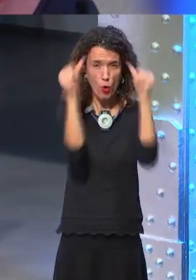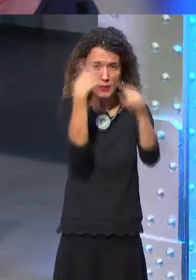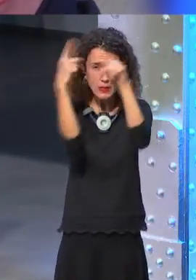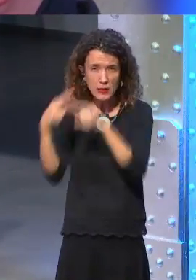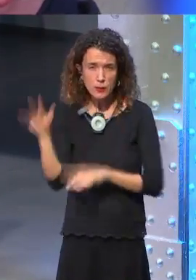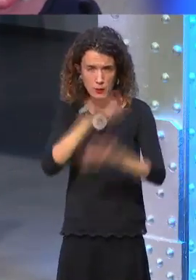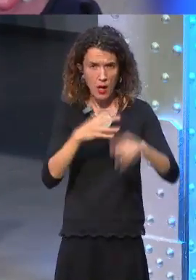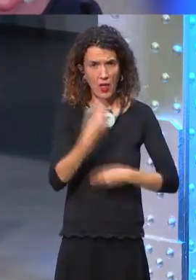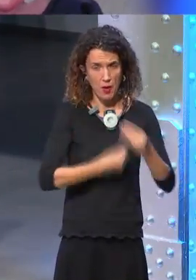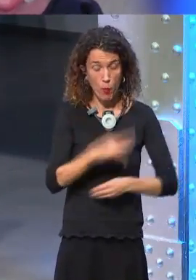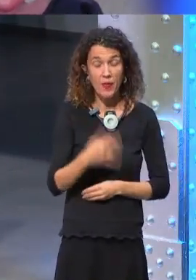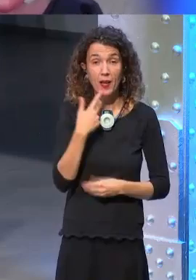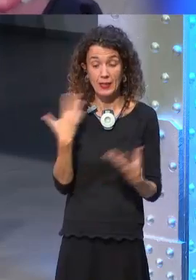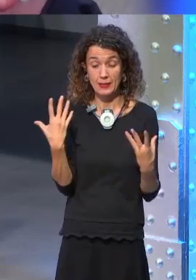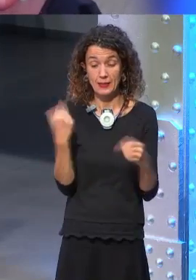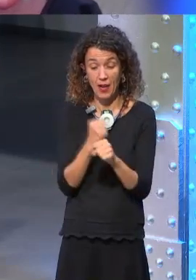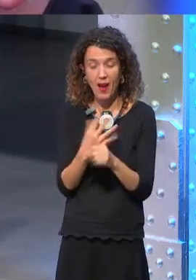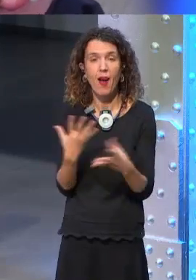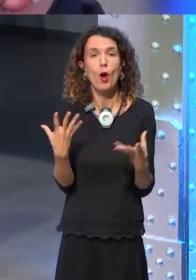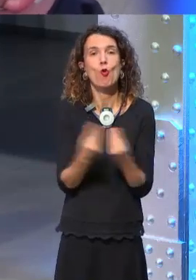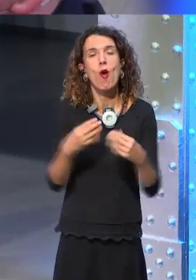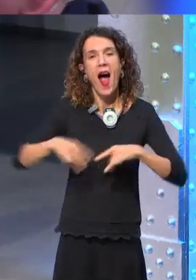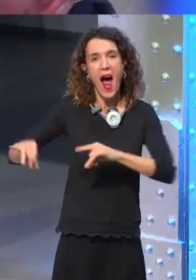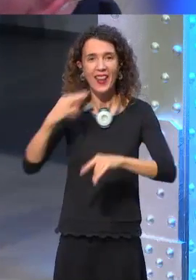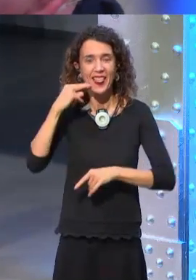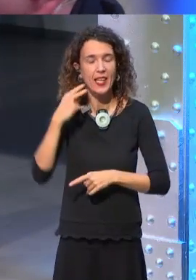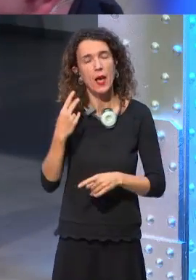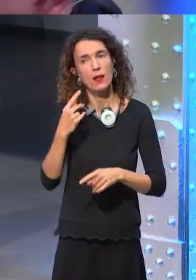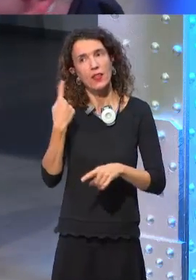arcilla, esto va en otra dirección,